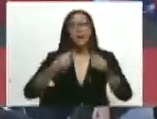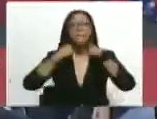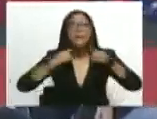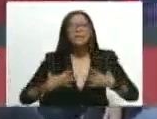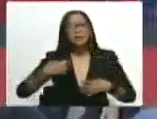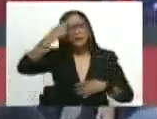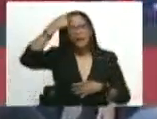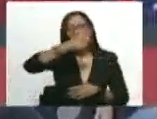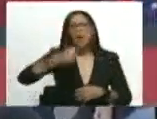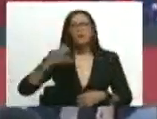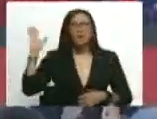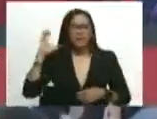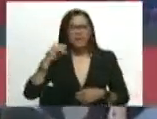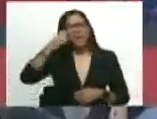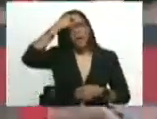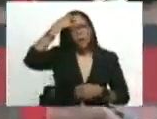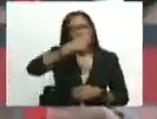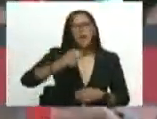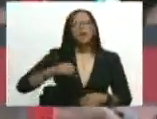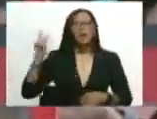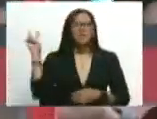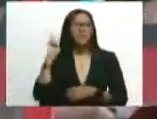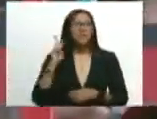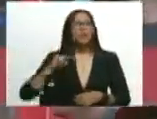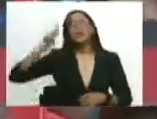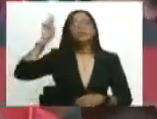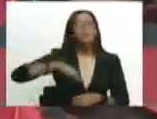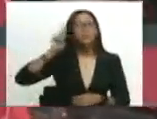Caracas al pueblo de Venezuela jamás